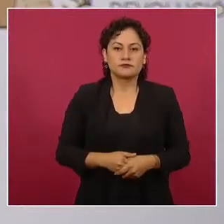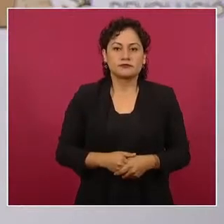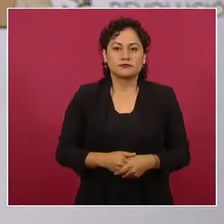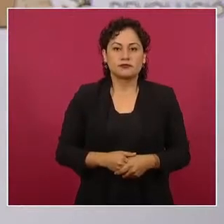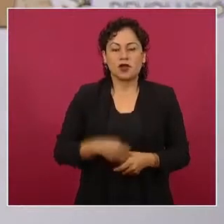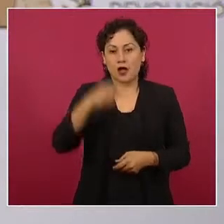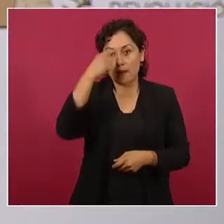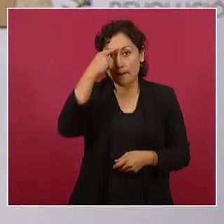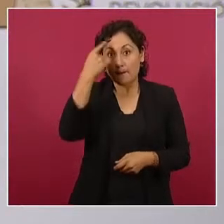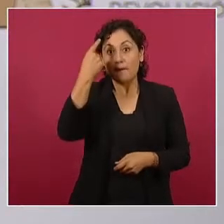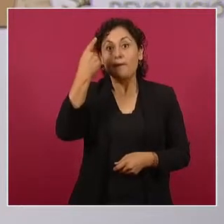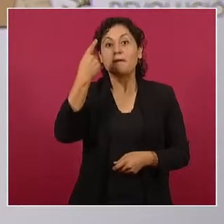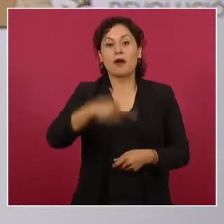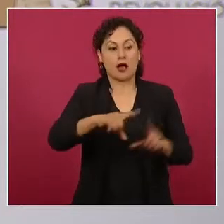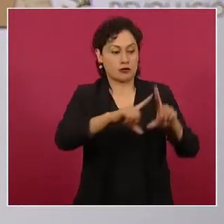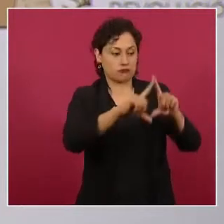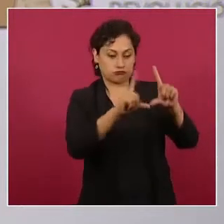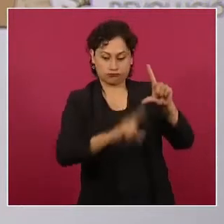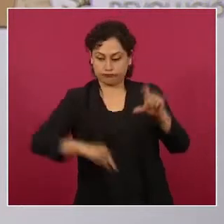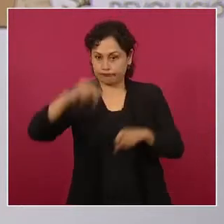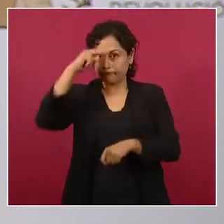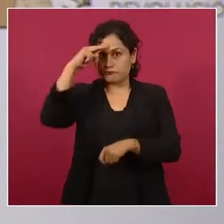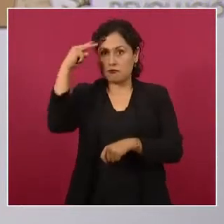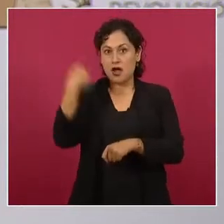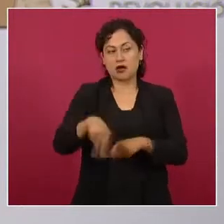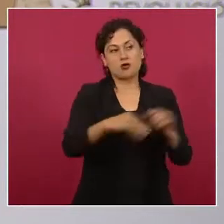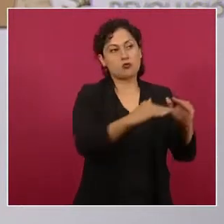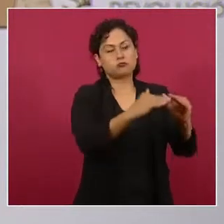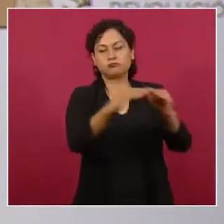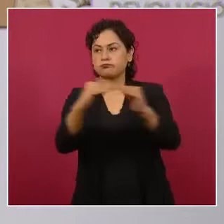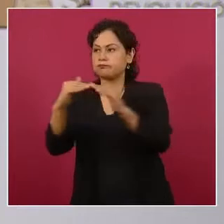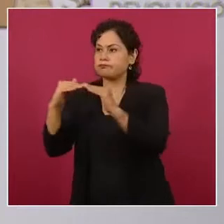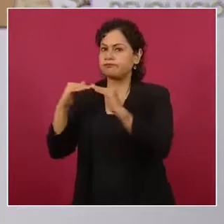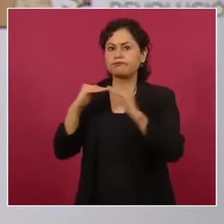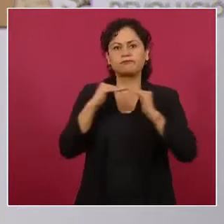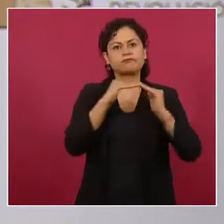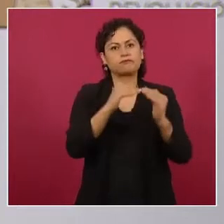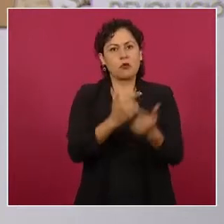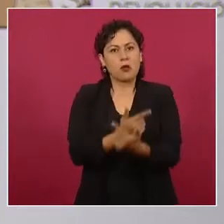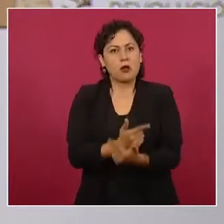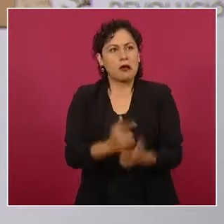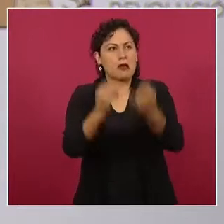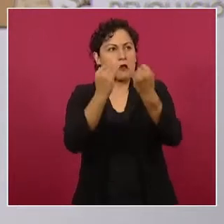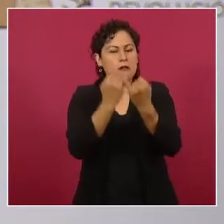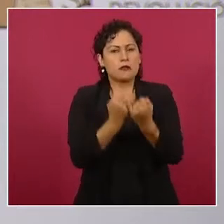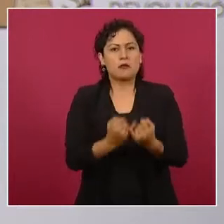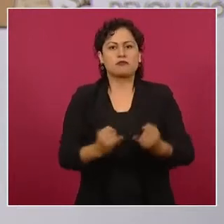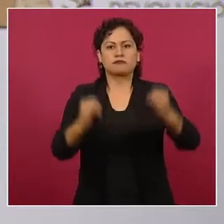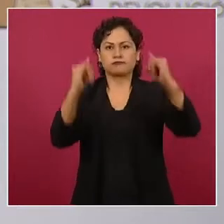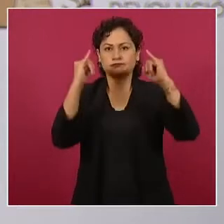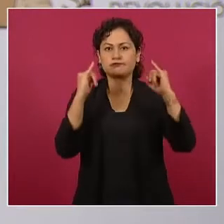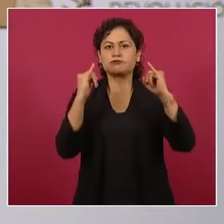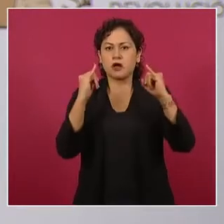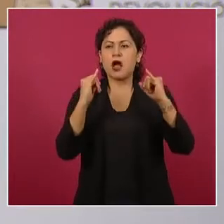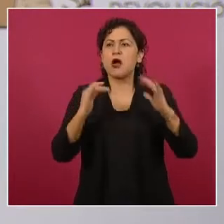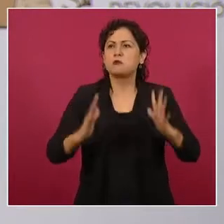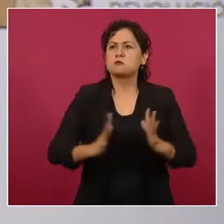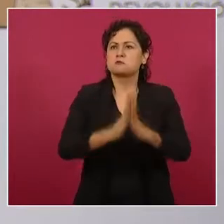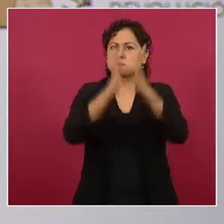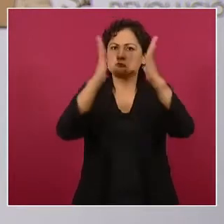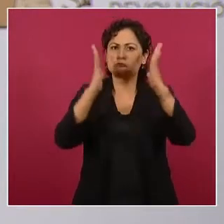un México más igualitario, más soberano, más democrático y más libertario. En